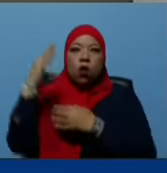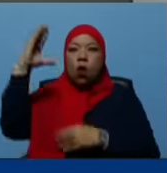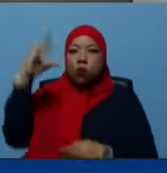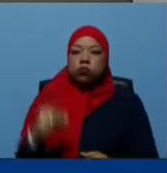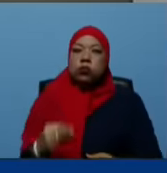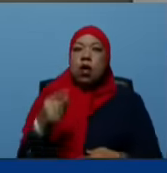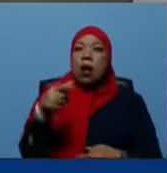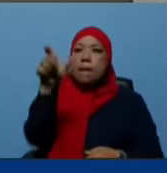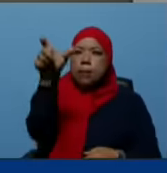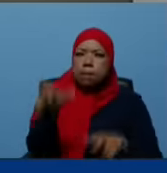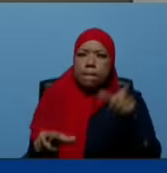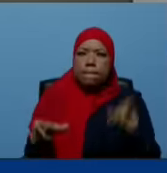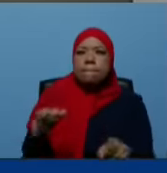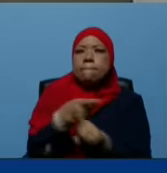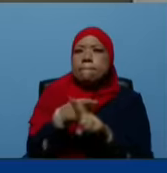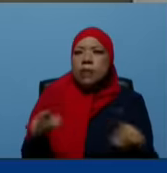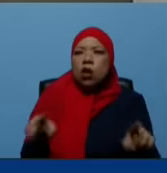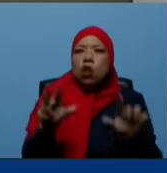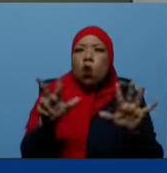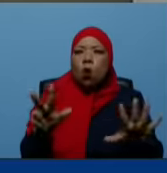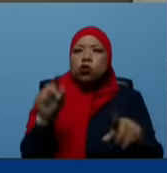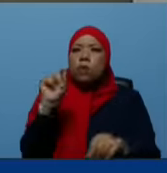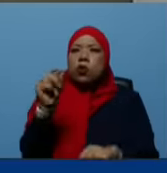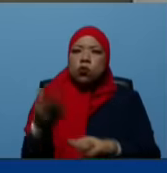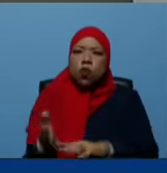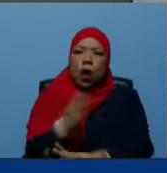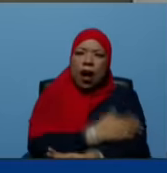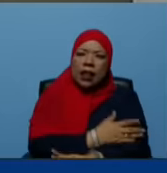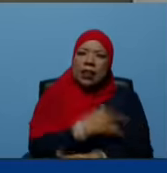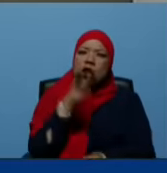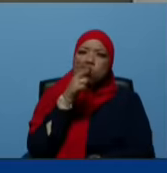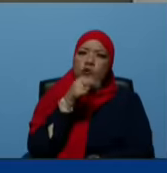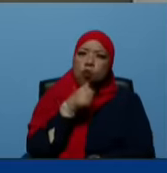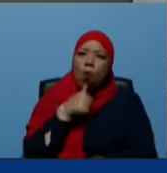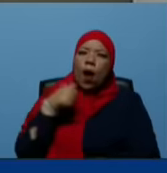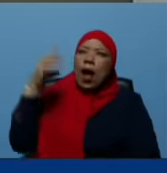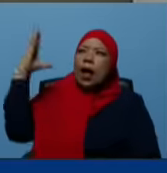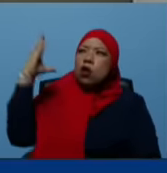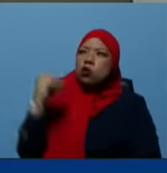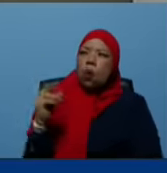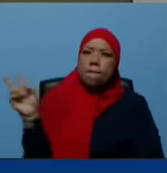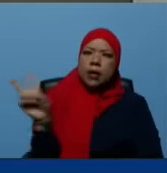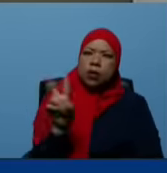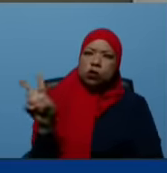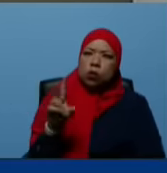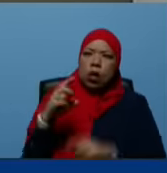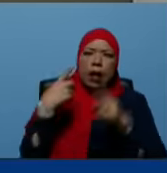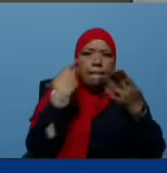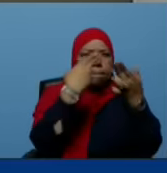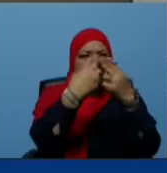8 minutos antes, uno de esos opinadores decía, Venezuela sin luz. Ya empezaron a posicionar